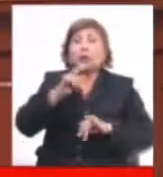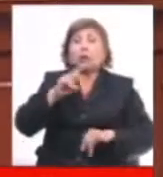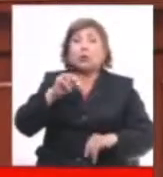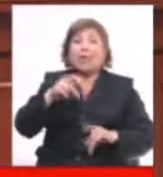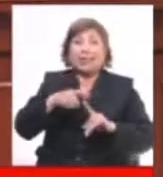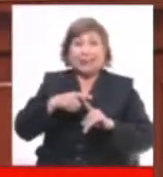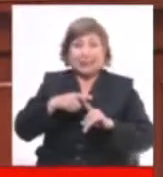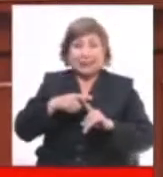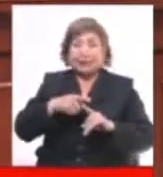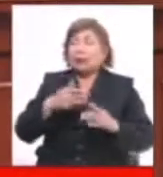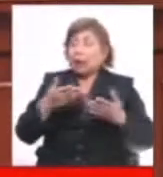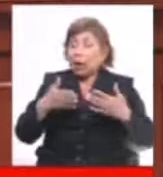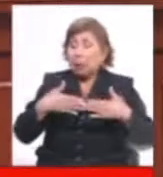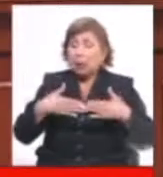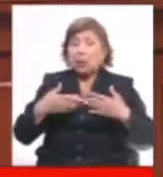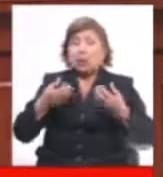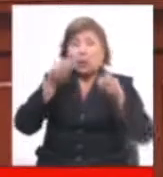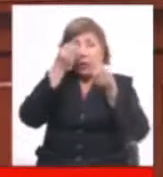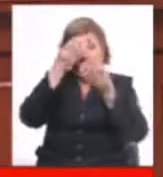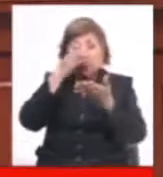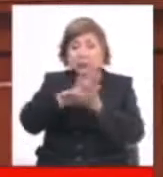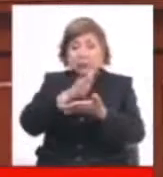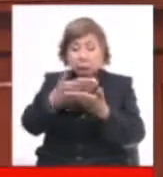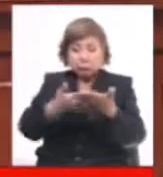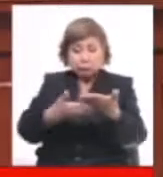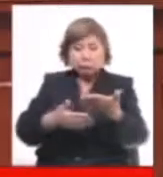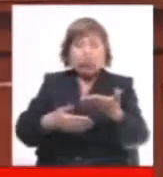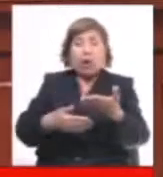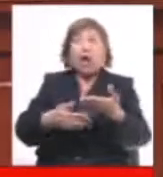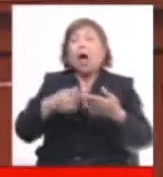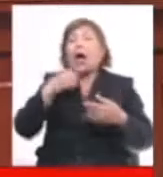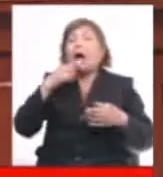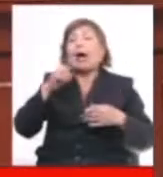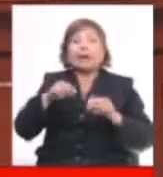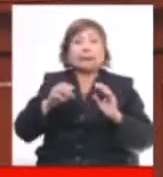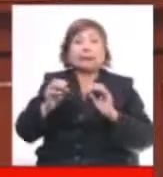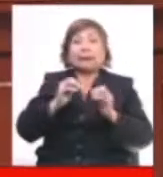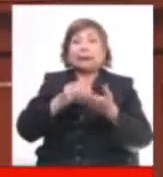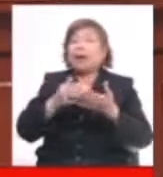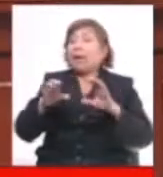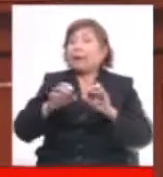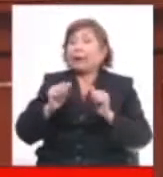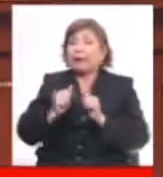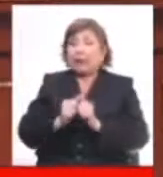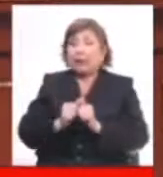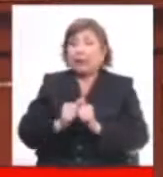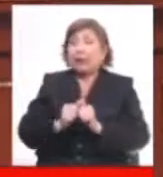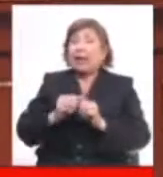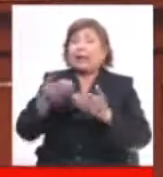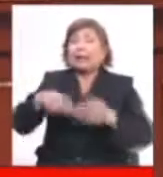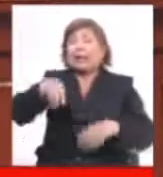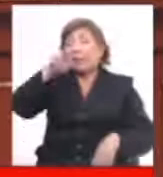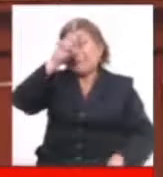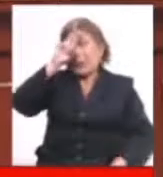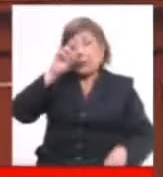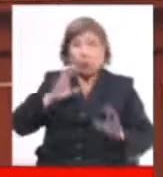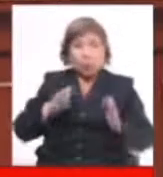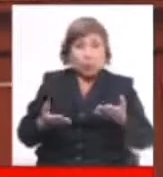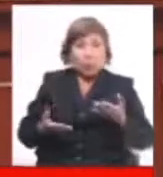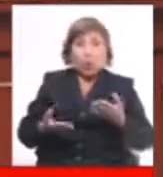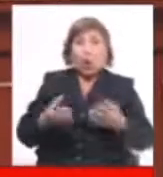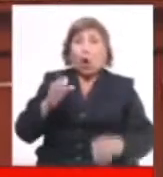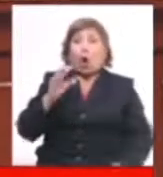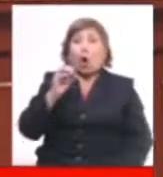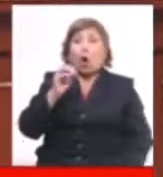tenga acceso a dicha información y que esa exclusión afectaría el proceso de adhesión del Perú a la